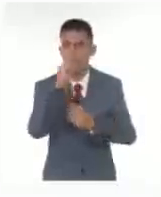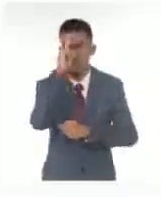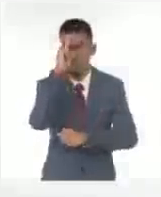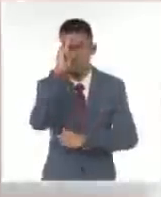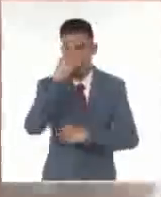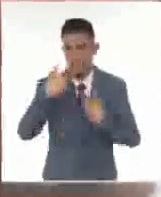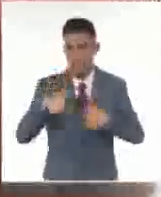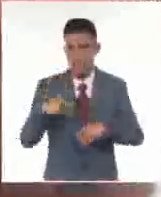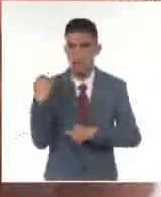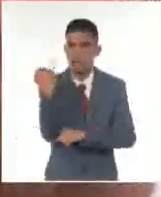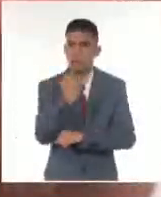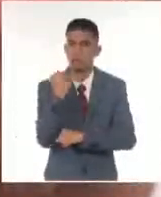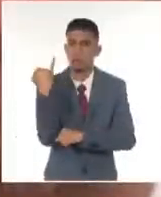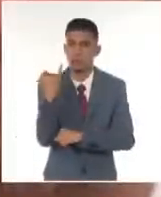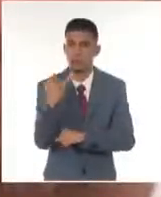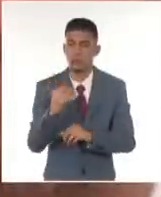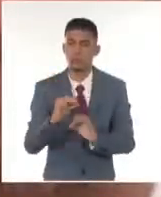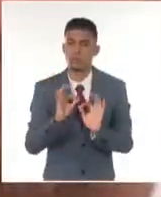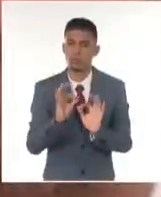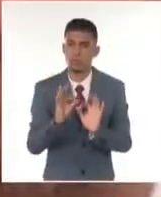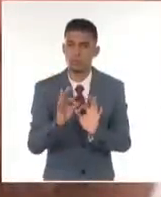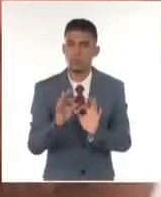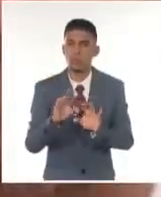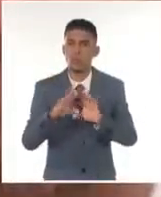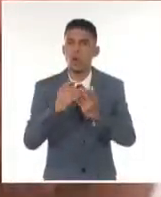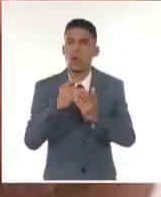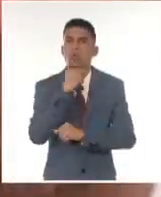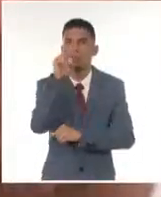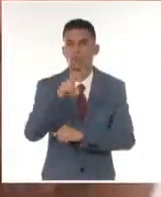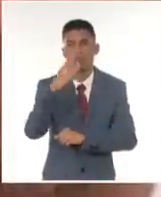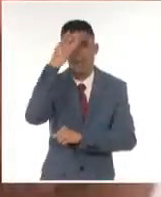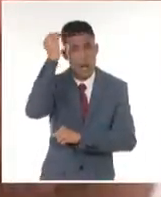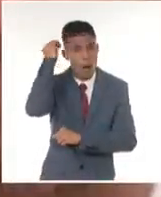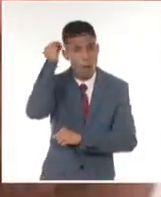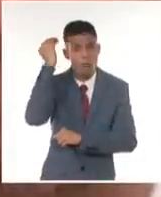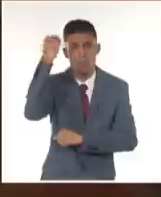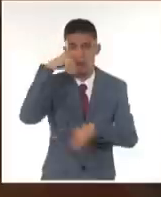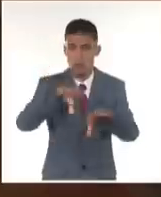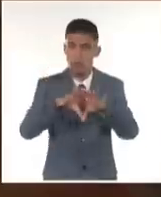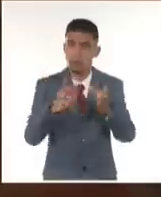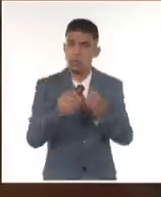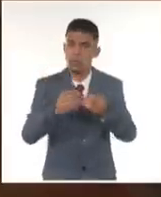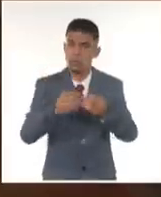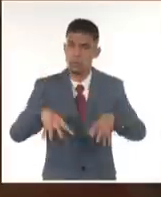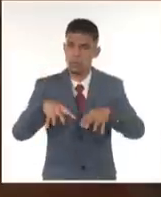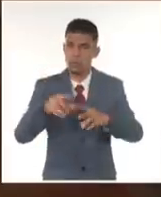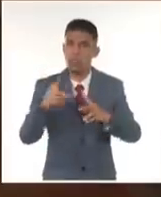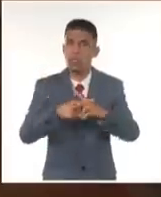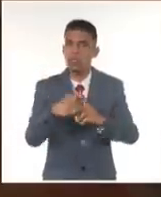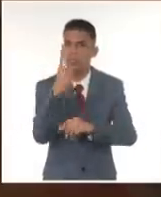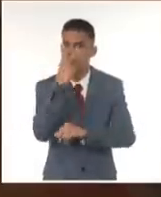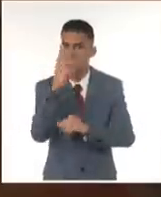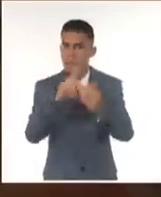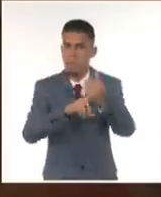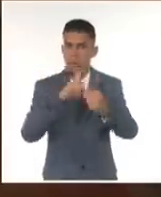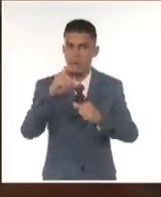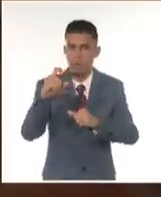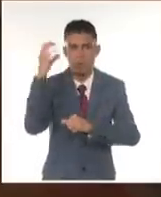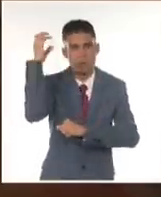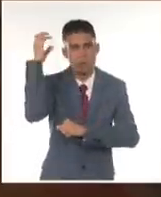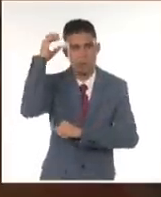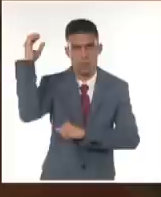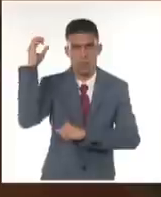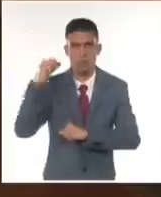de Cuba ha contado con el seguimiento permanente del general de ejército Raúl Castro Ruz y la atención del partido, el Estado y el